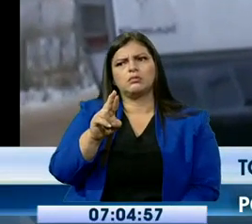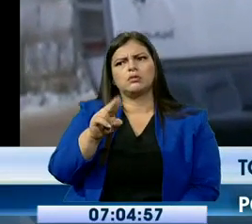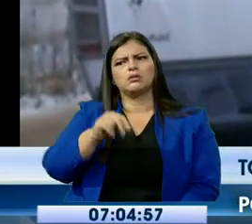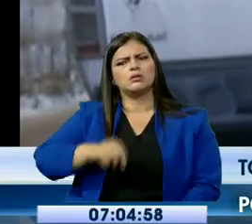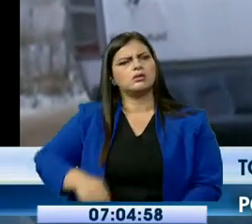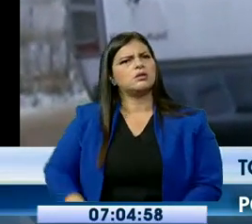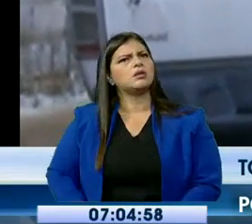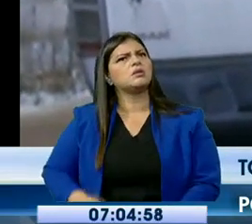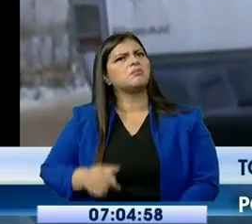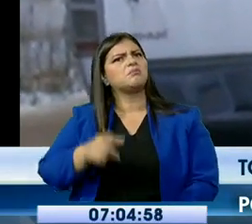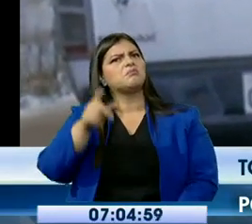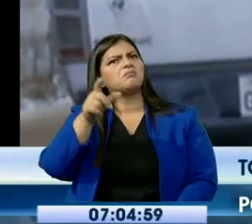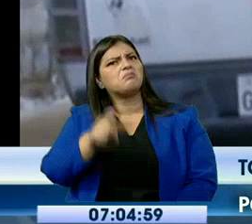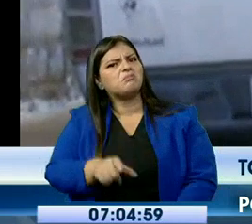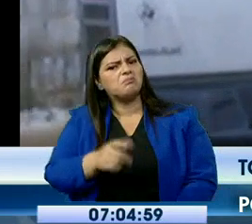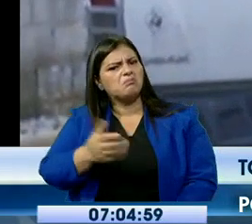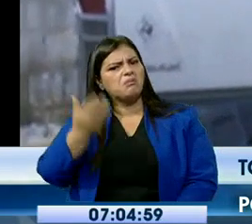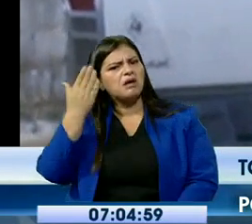2 meses